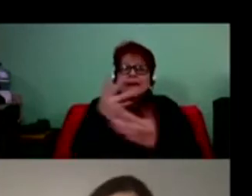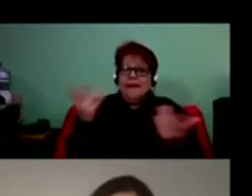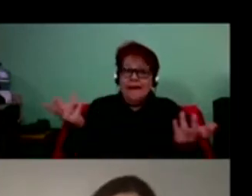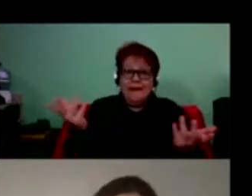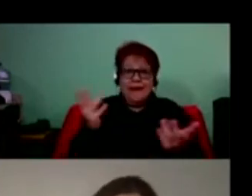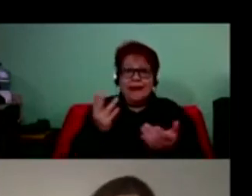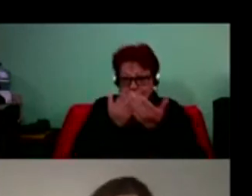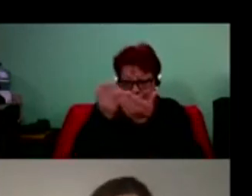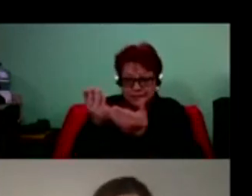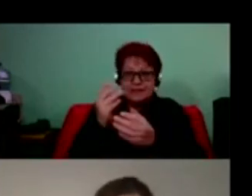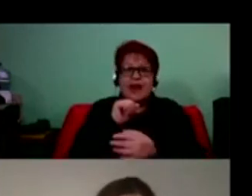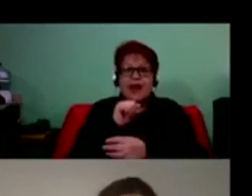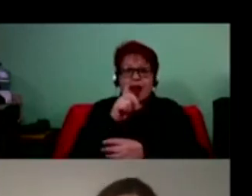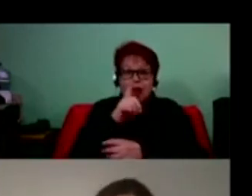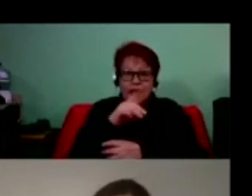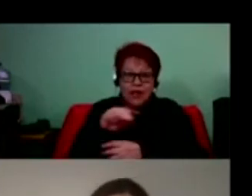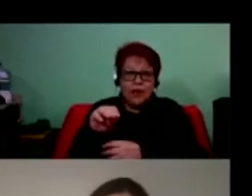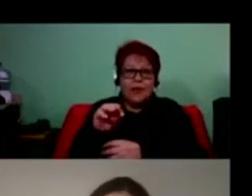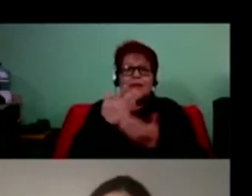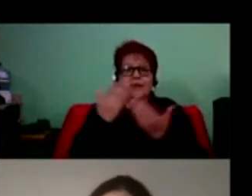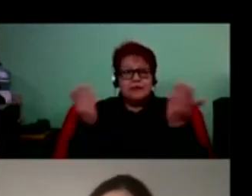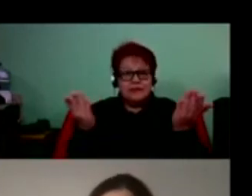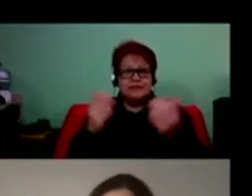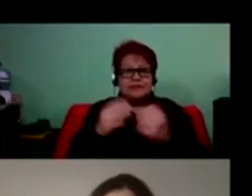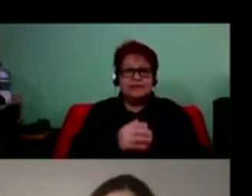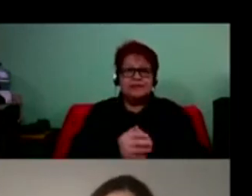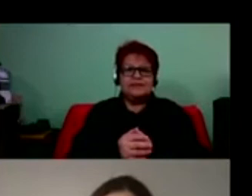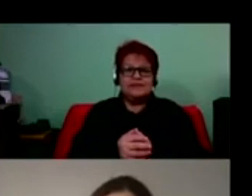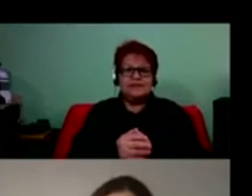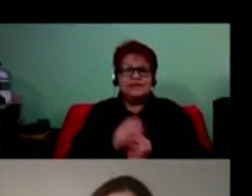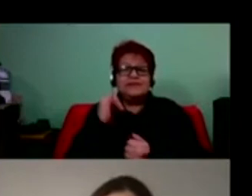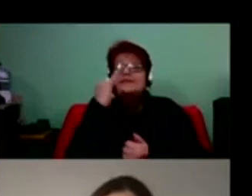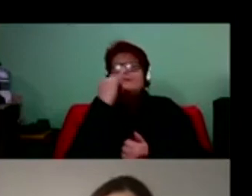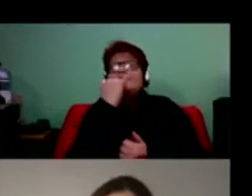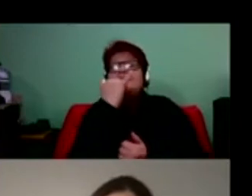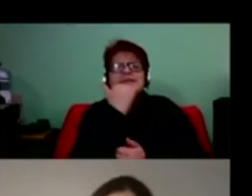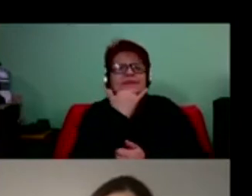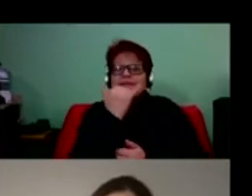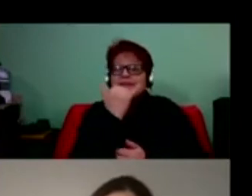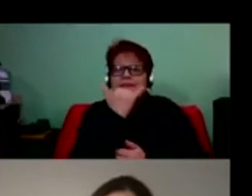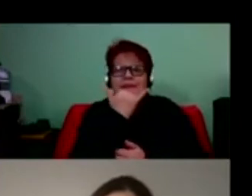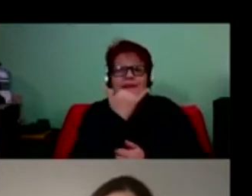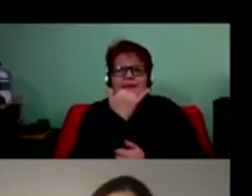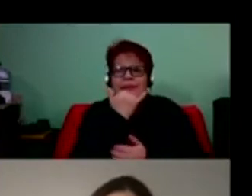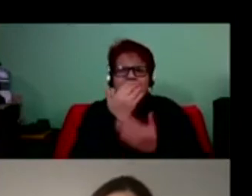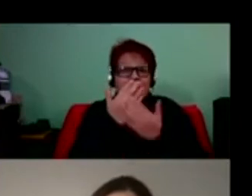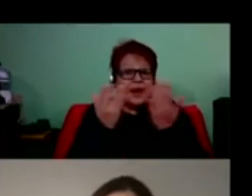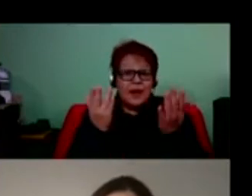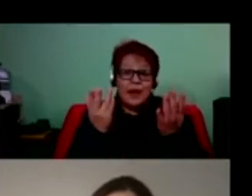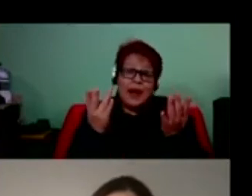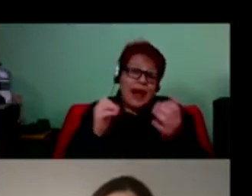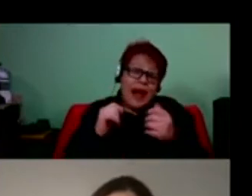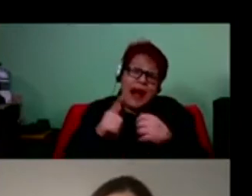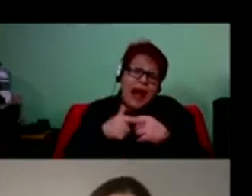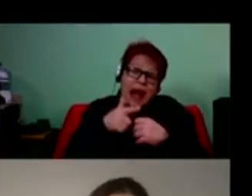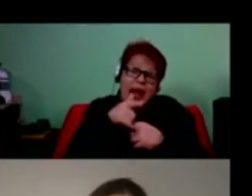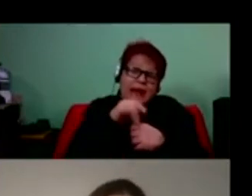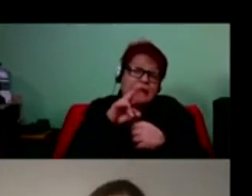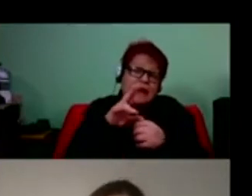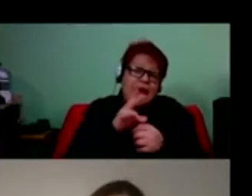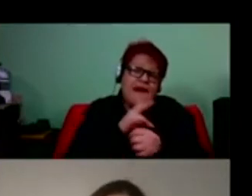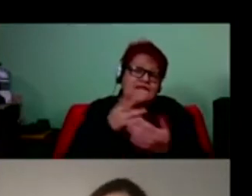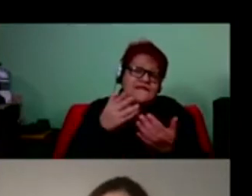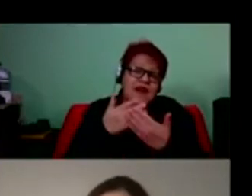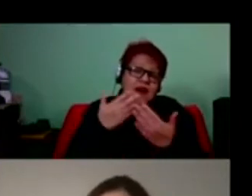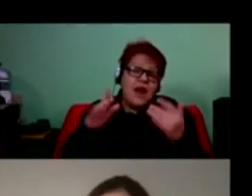Aldo. Acaba justo de terminar, Manuel. Sí, perdón, una disculpa. Los gajes del oficio de estar ahora todos